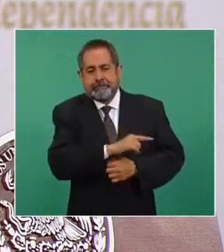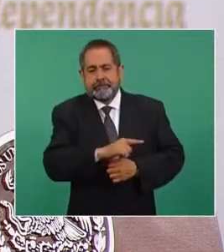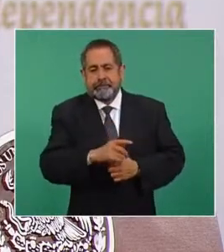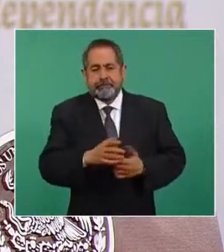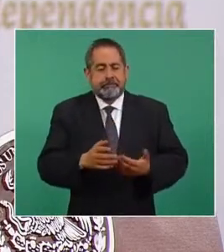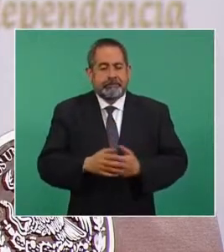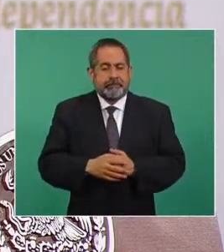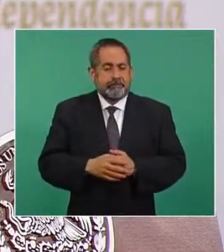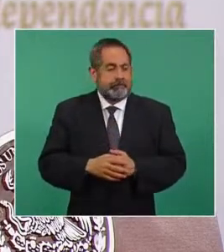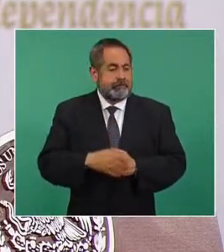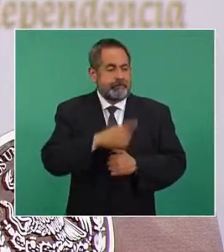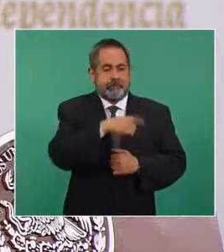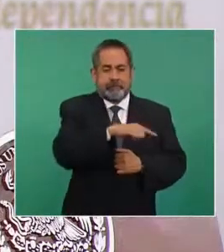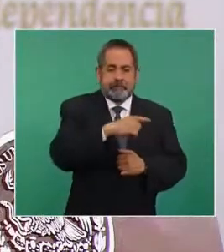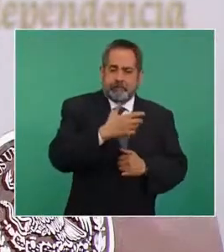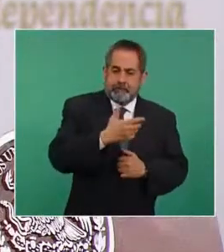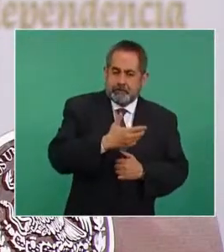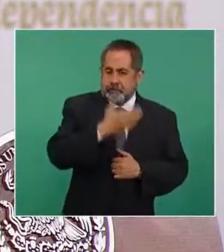no saben